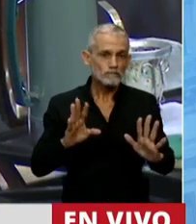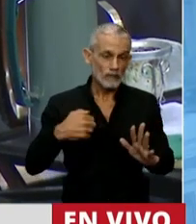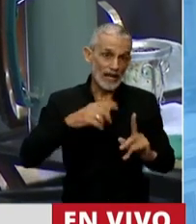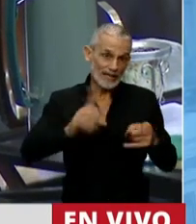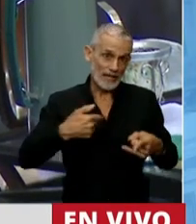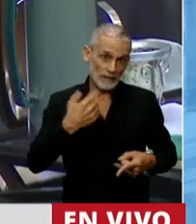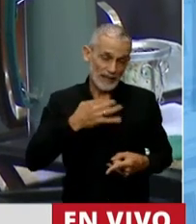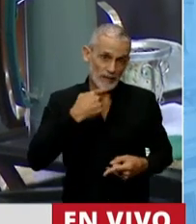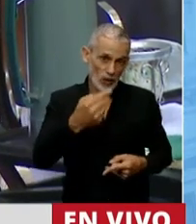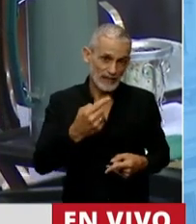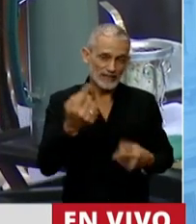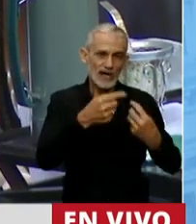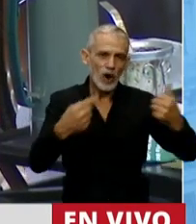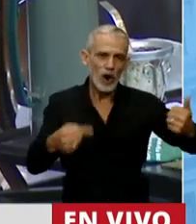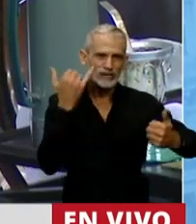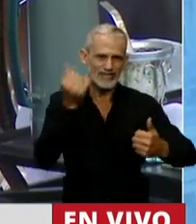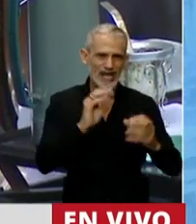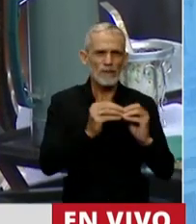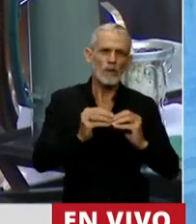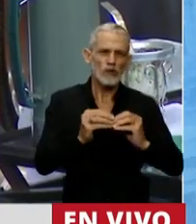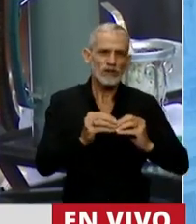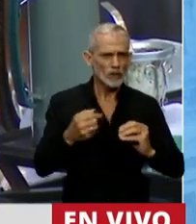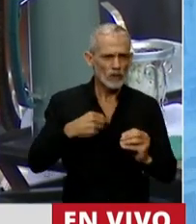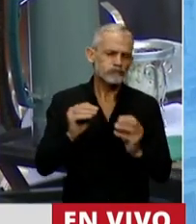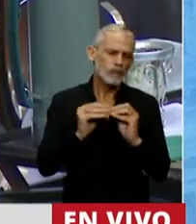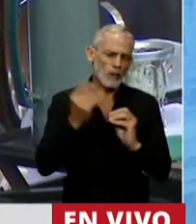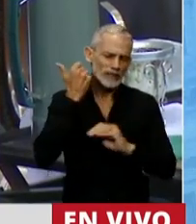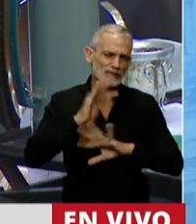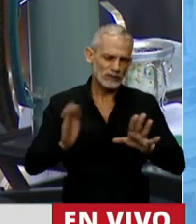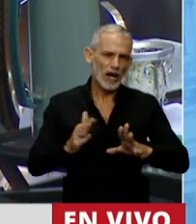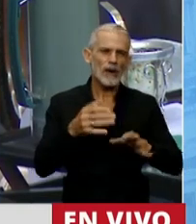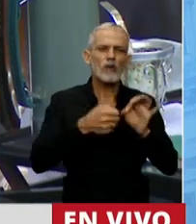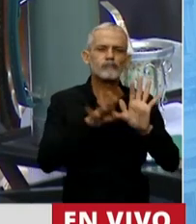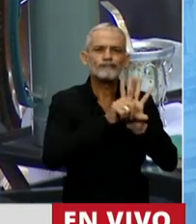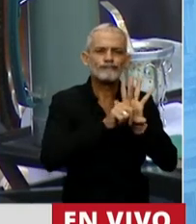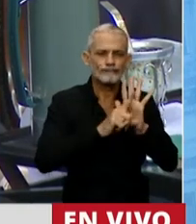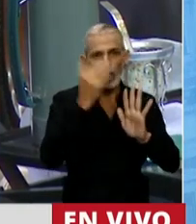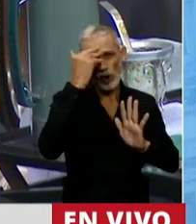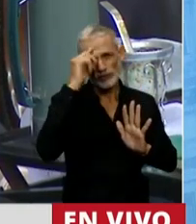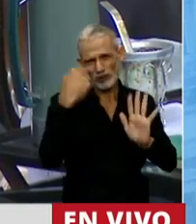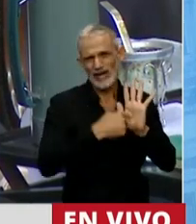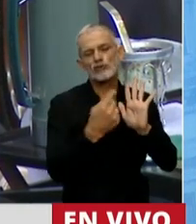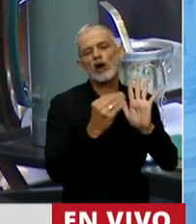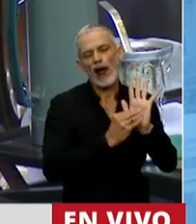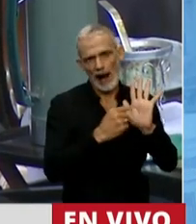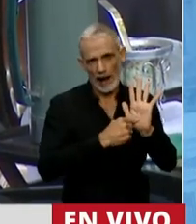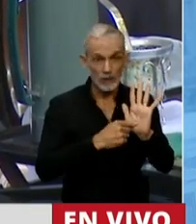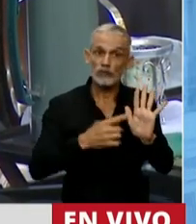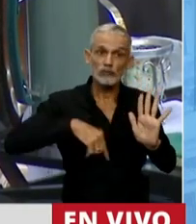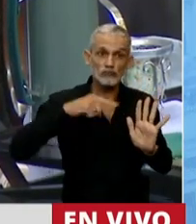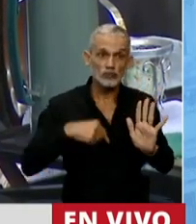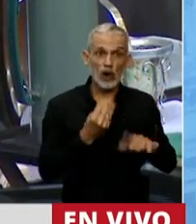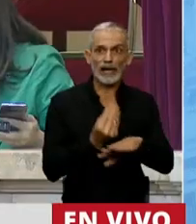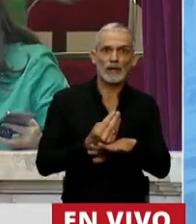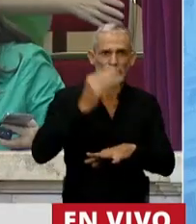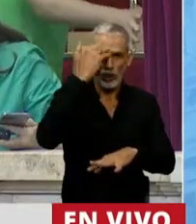de mencionar elementos que ya lo dijeron mis compañeros, pero que son jurídicos y están dentro de nuestra Constitución. Y si nosotros no vamos a